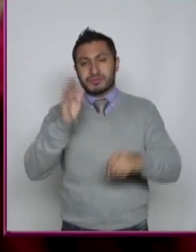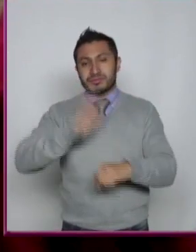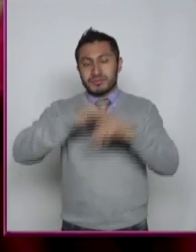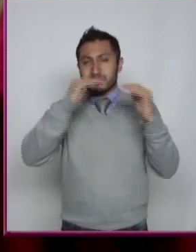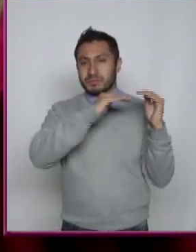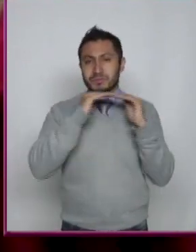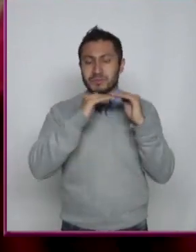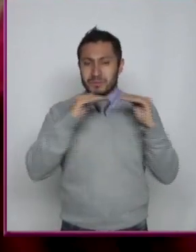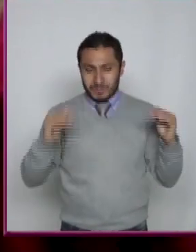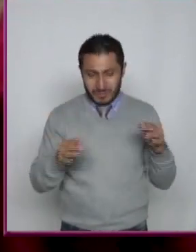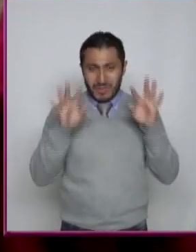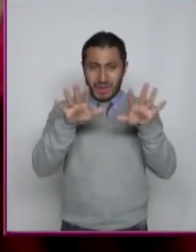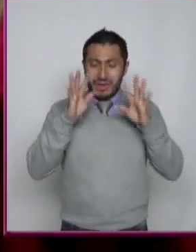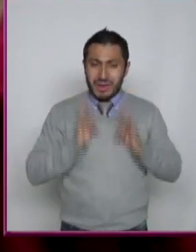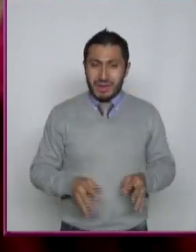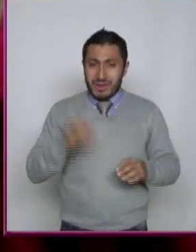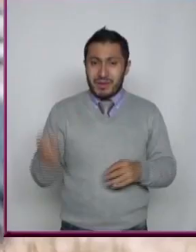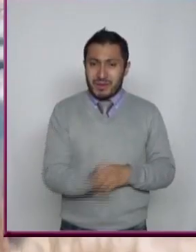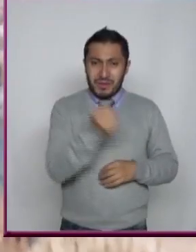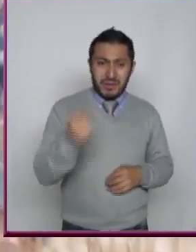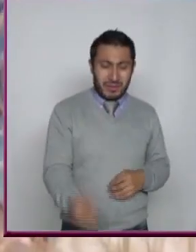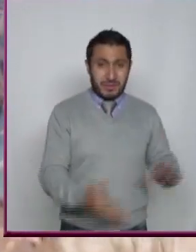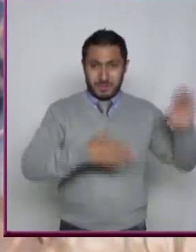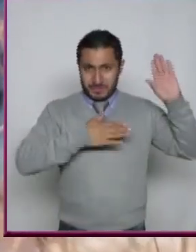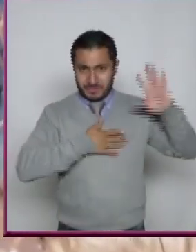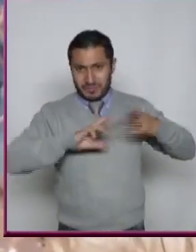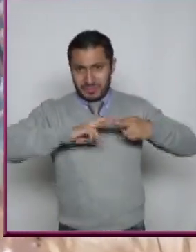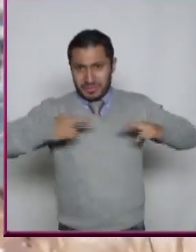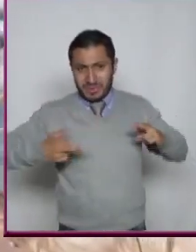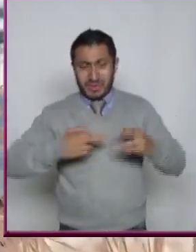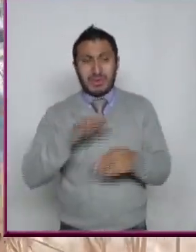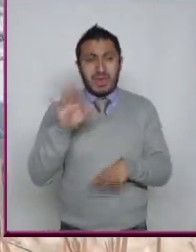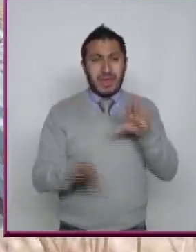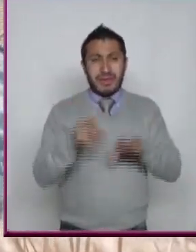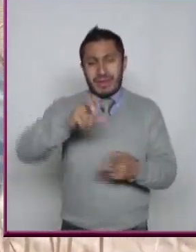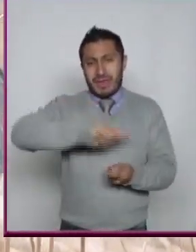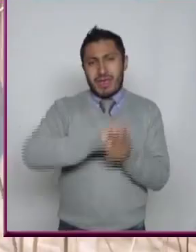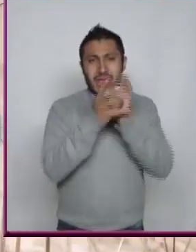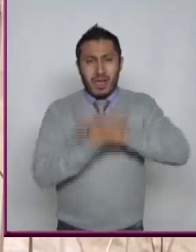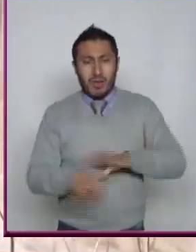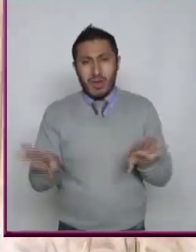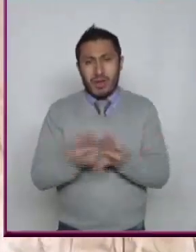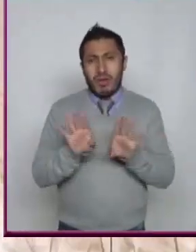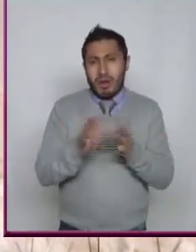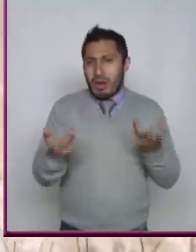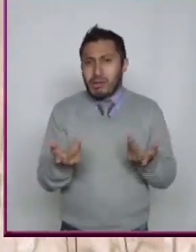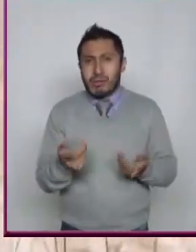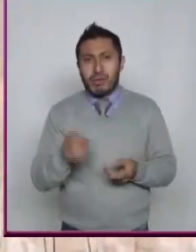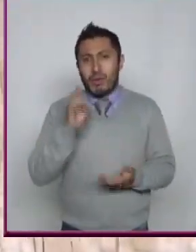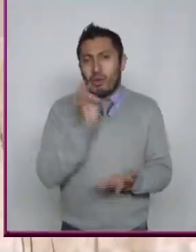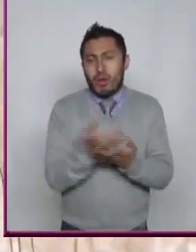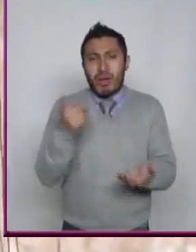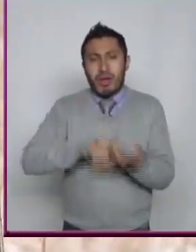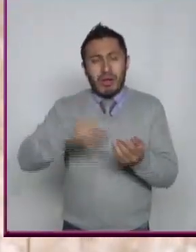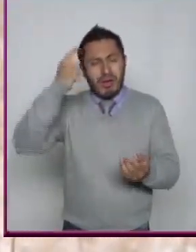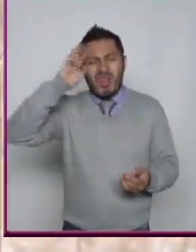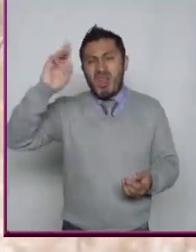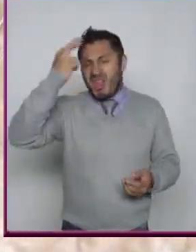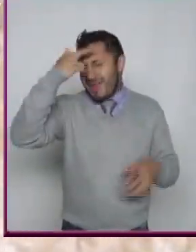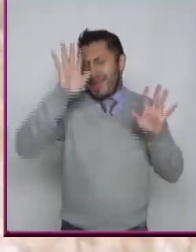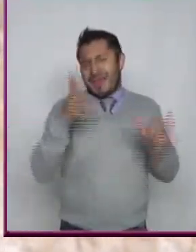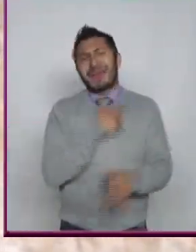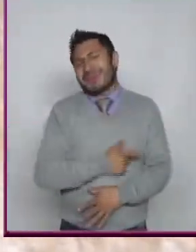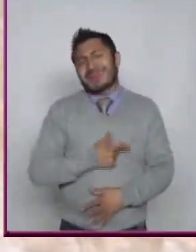estable, tranquilo, duradero, comprometido. A veces esa transformación va a ser simplemente un recuerdo agradable, ¿no?